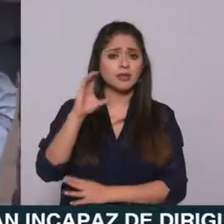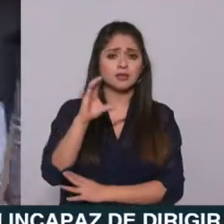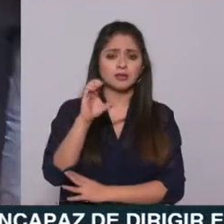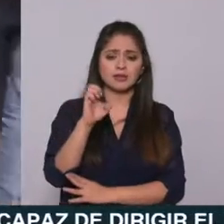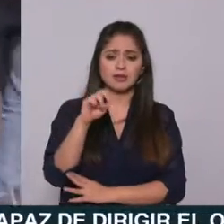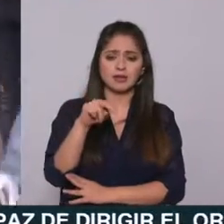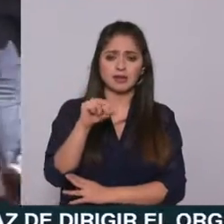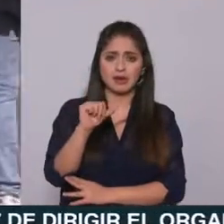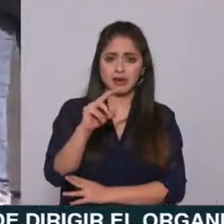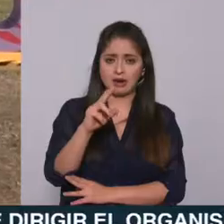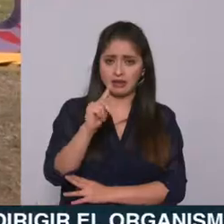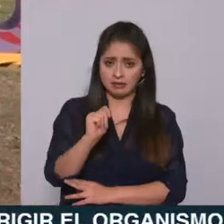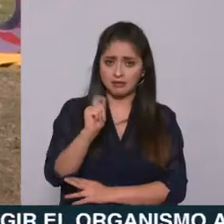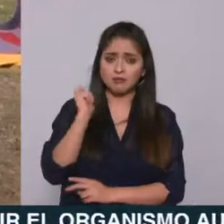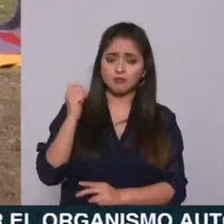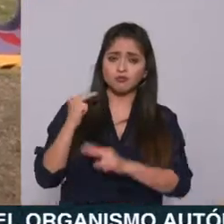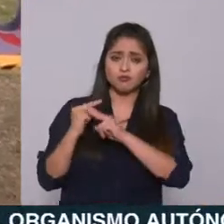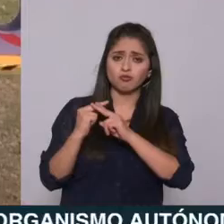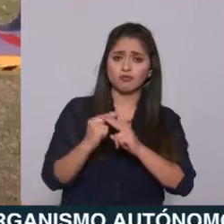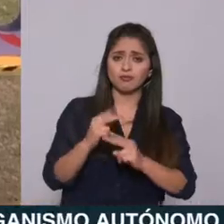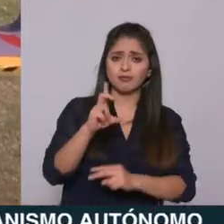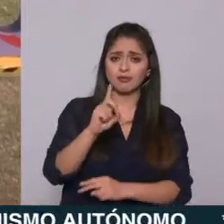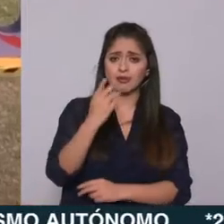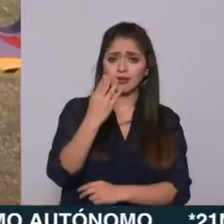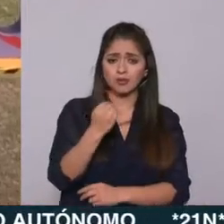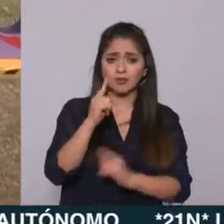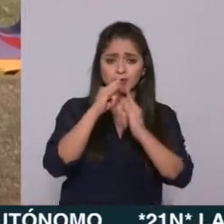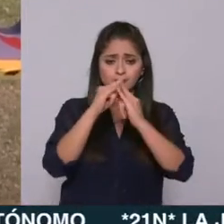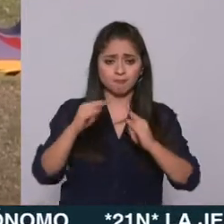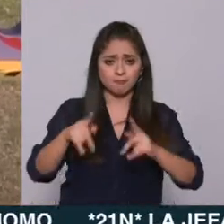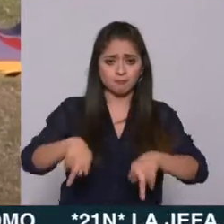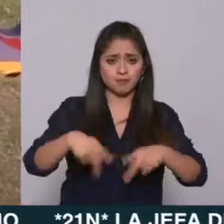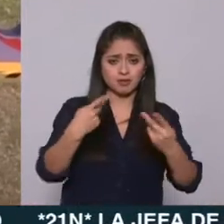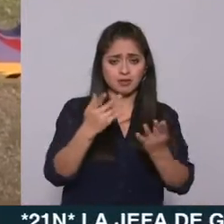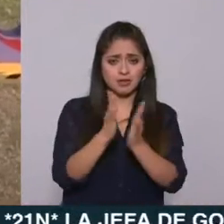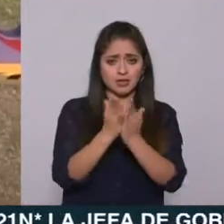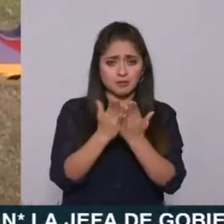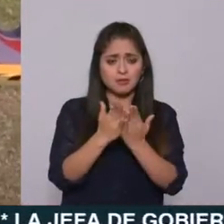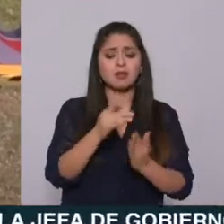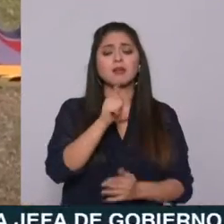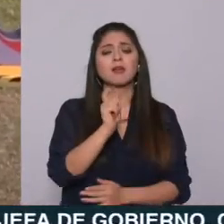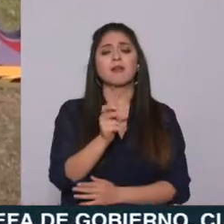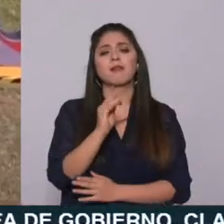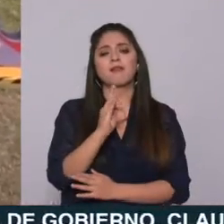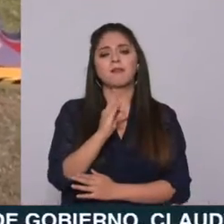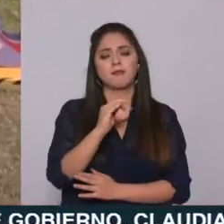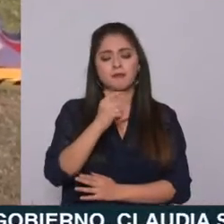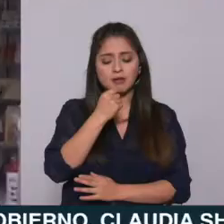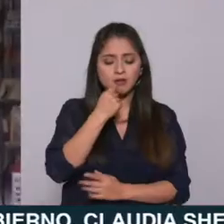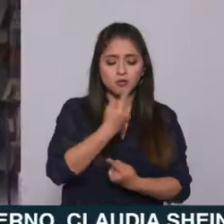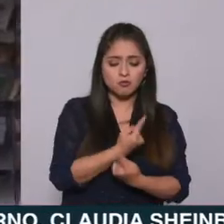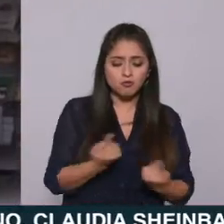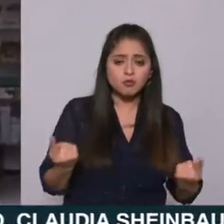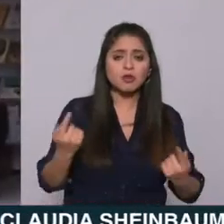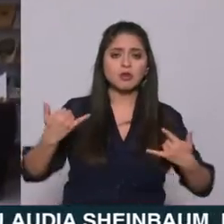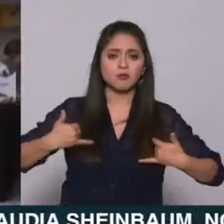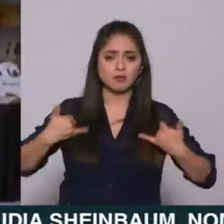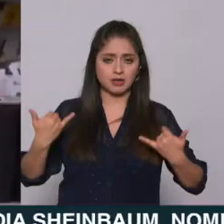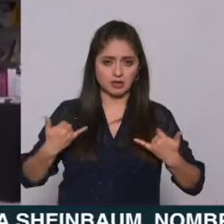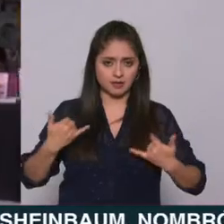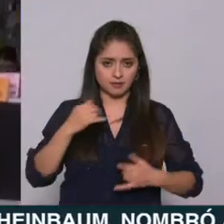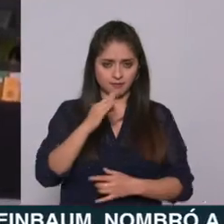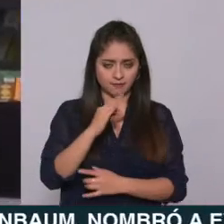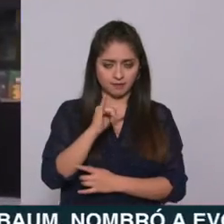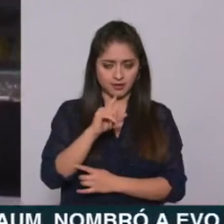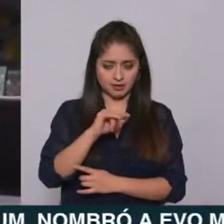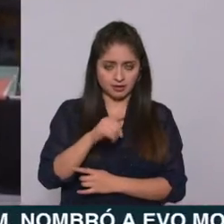las Artes la edición número 39 de la Feria del Libro Infantil y Juvenil 2019. Con las cámaras de Capital 21 pudimos